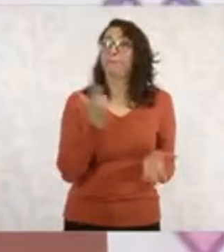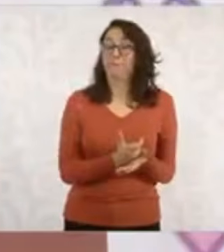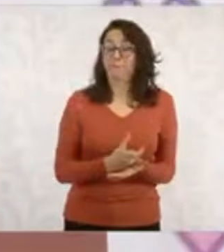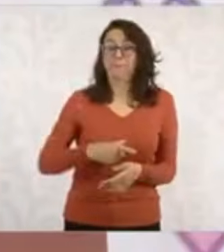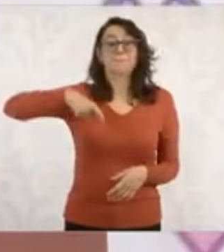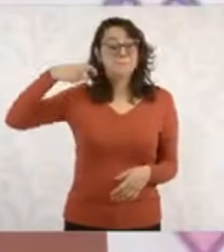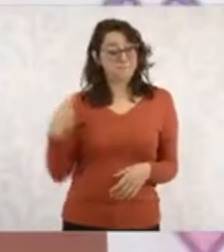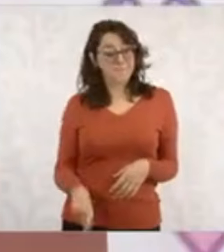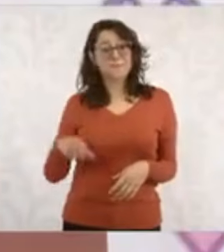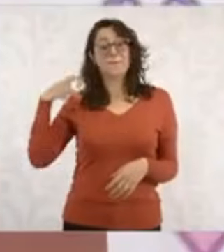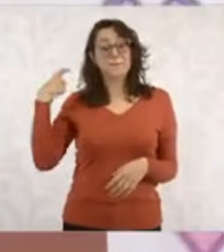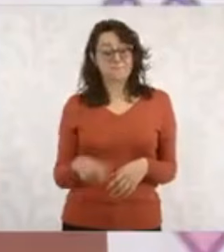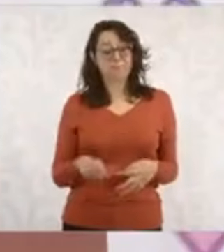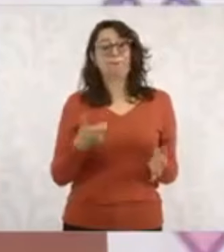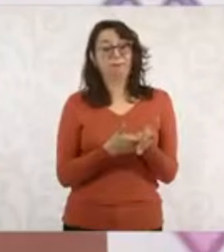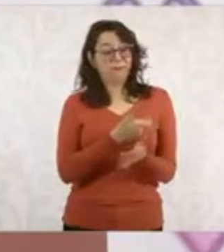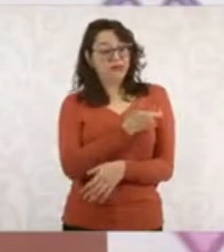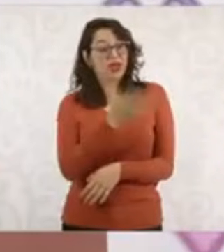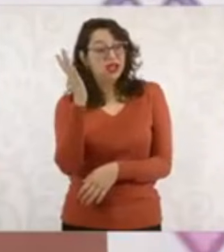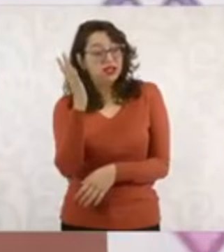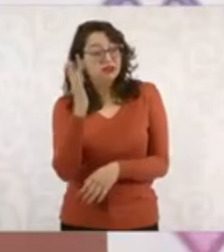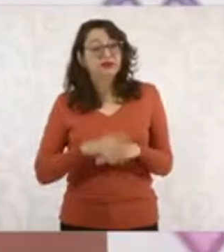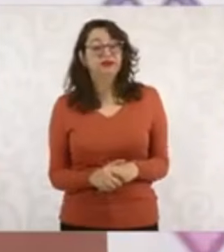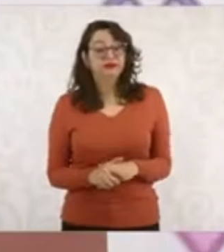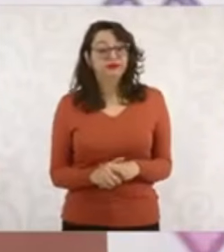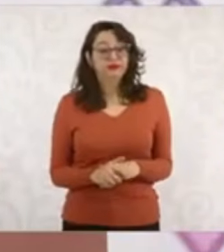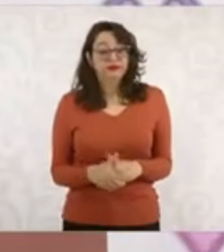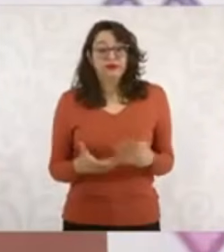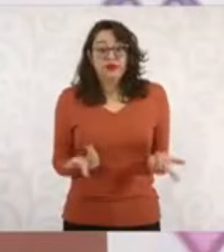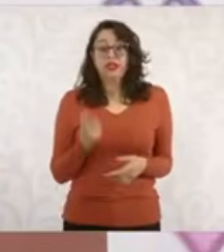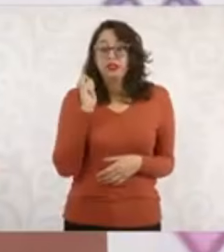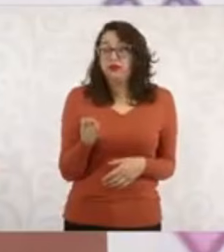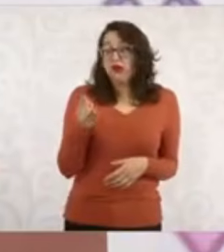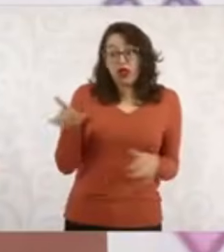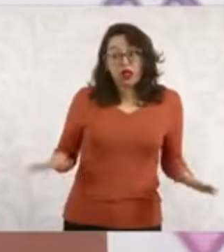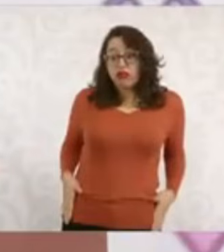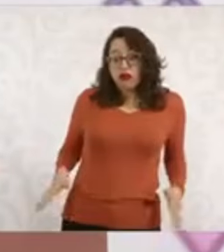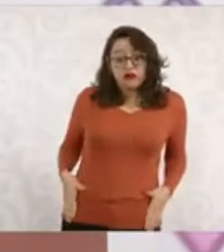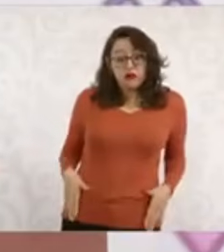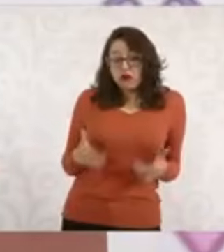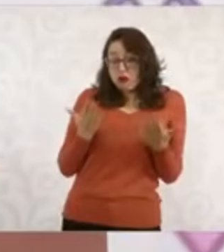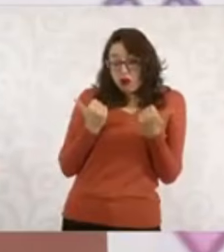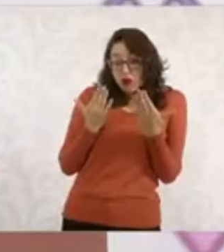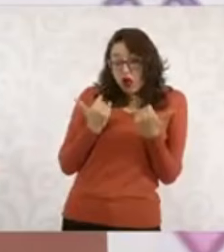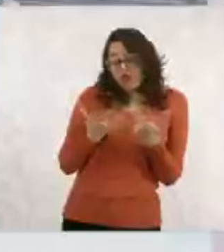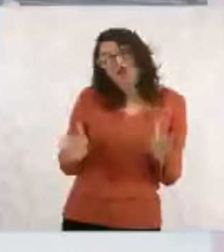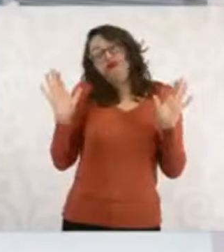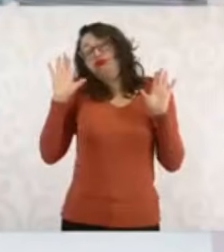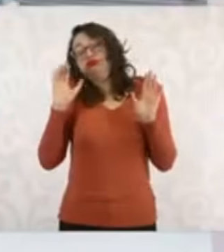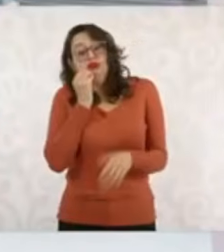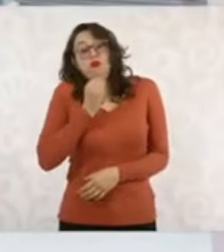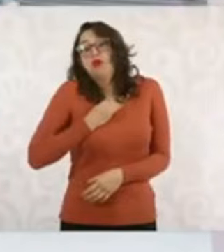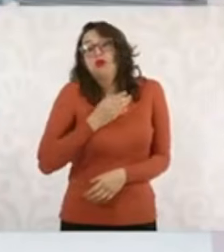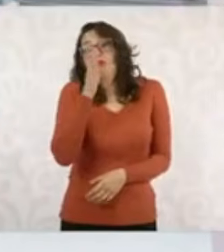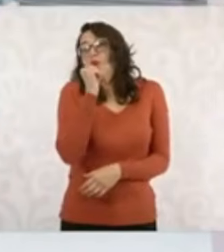significa. Es decir, quien no tiene recursos económicos, pues no podía acceder a estos